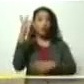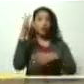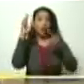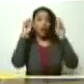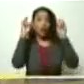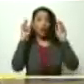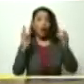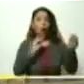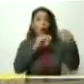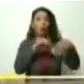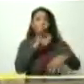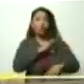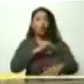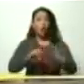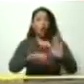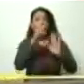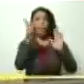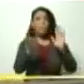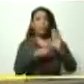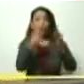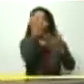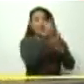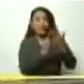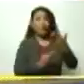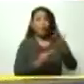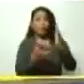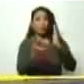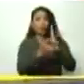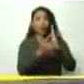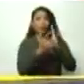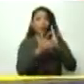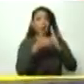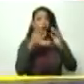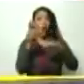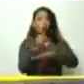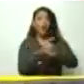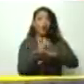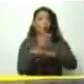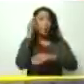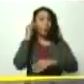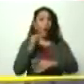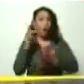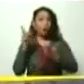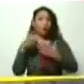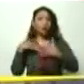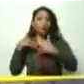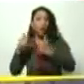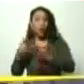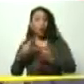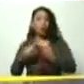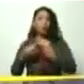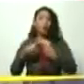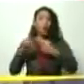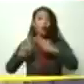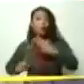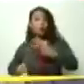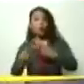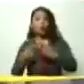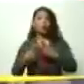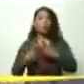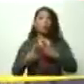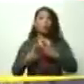social completamente diseñado por los técnicos del gobierno bolivariano por los técnicos en salud en electricidad